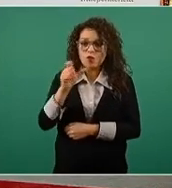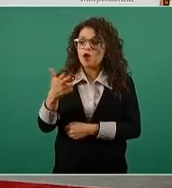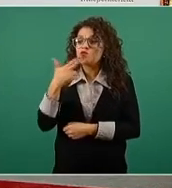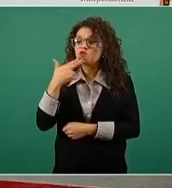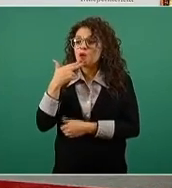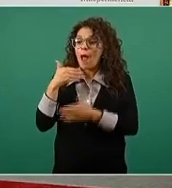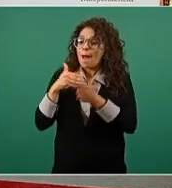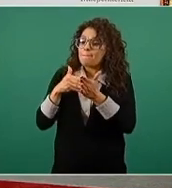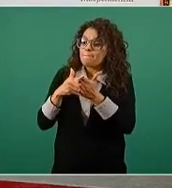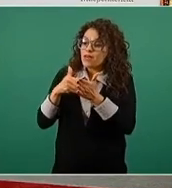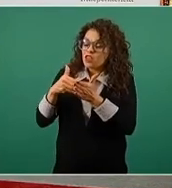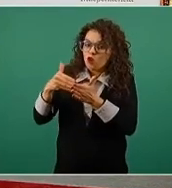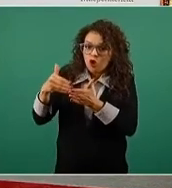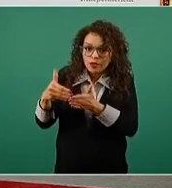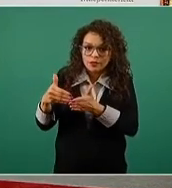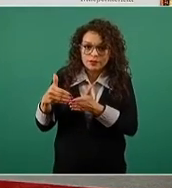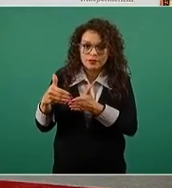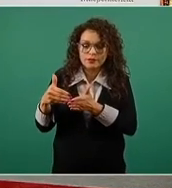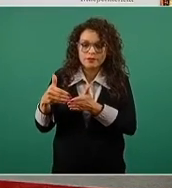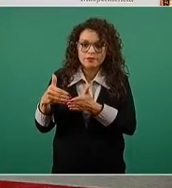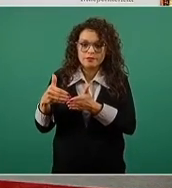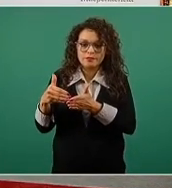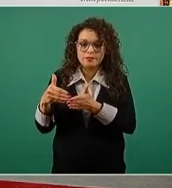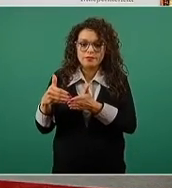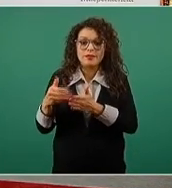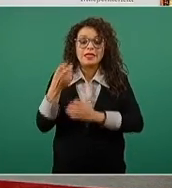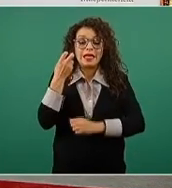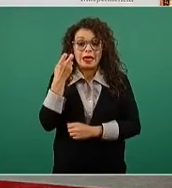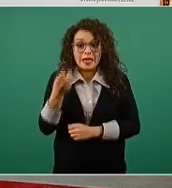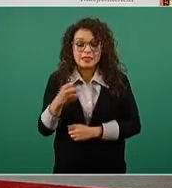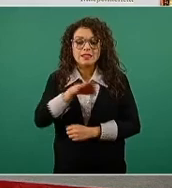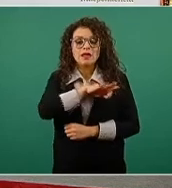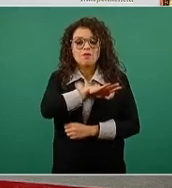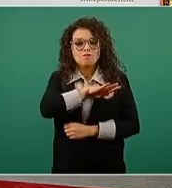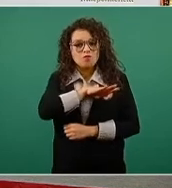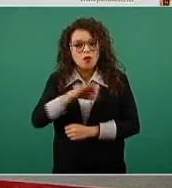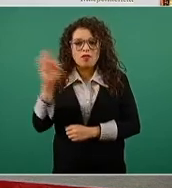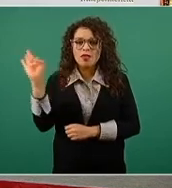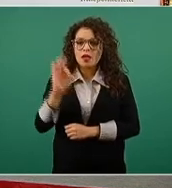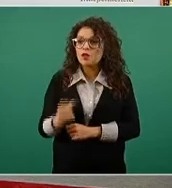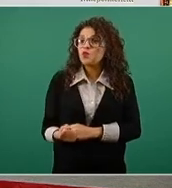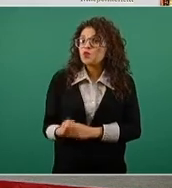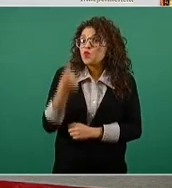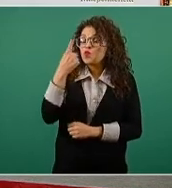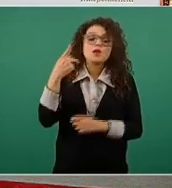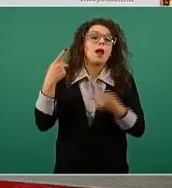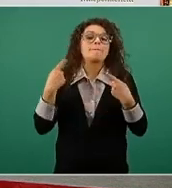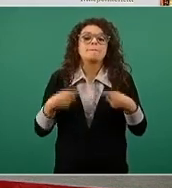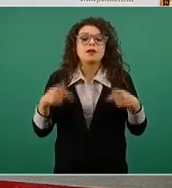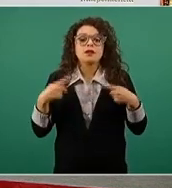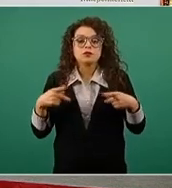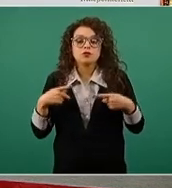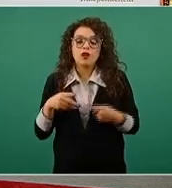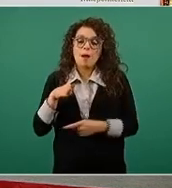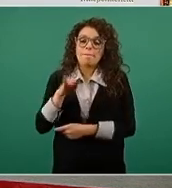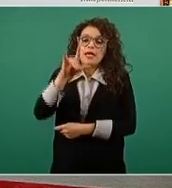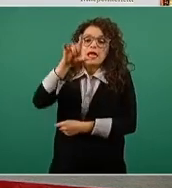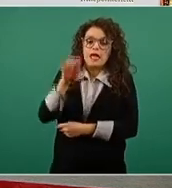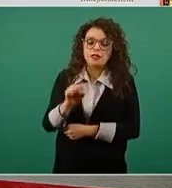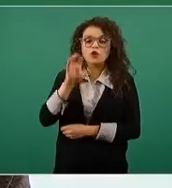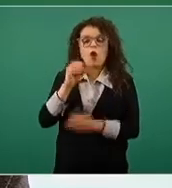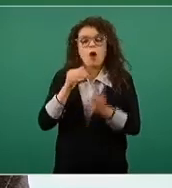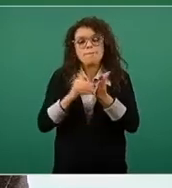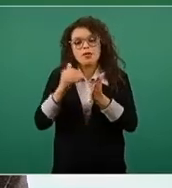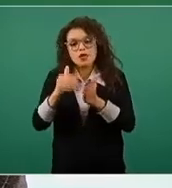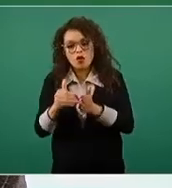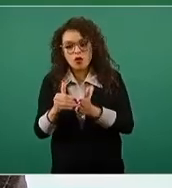por decenas de miles, entonces se puede presentar que alguna persona, entre miles o millones, pudiera tener